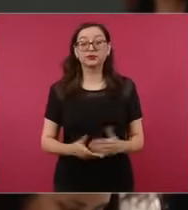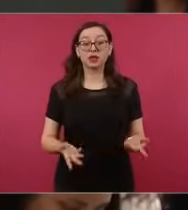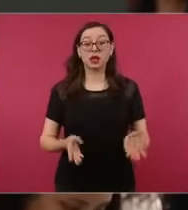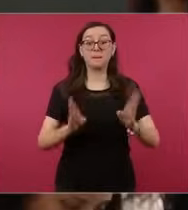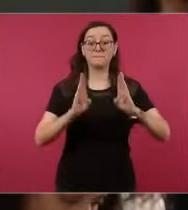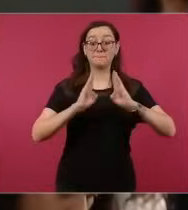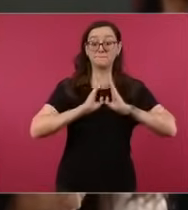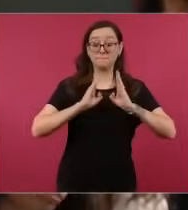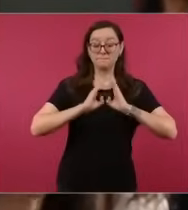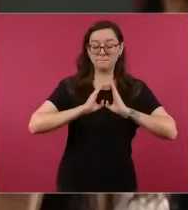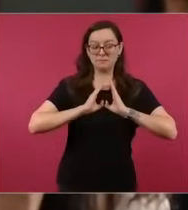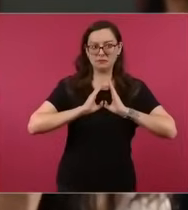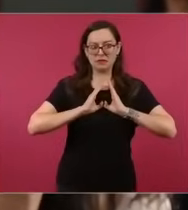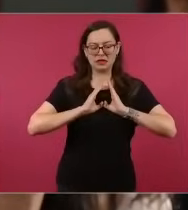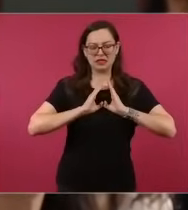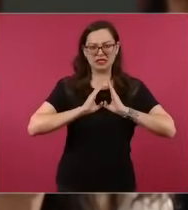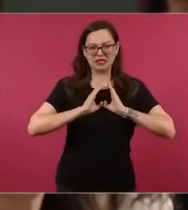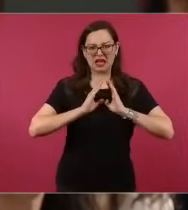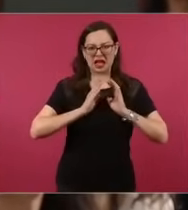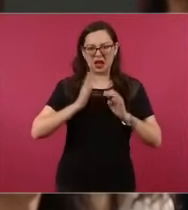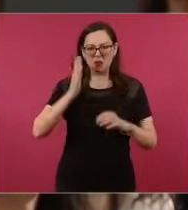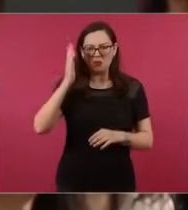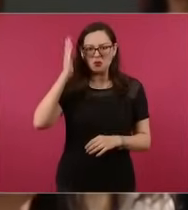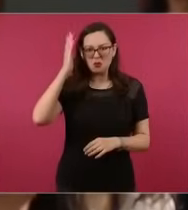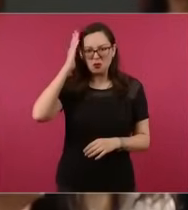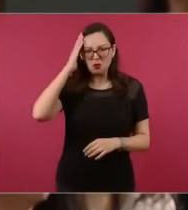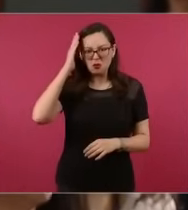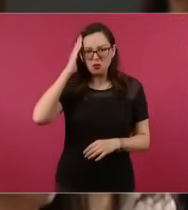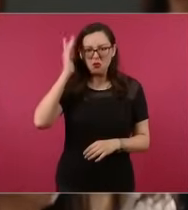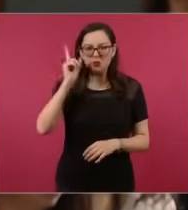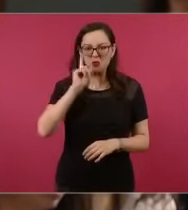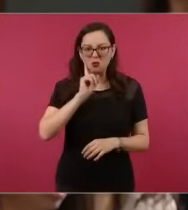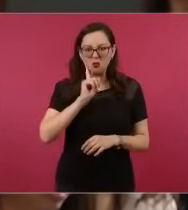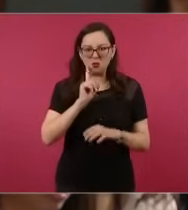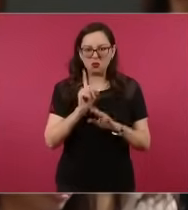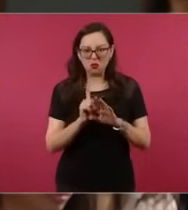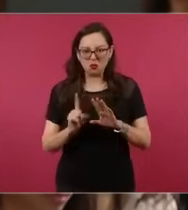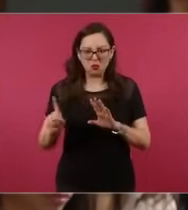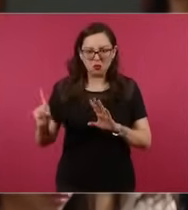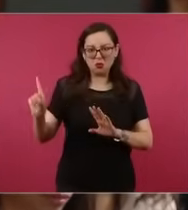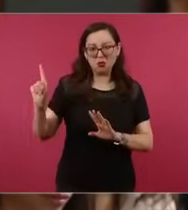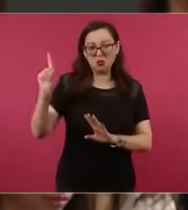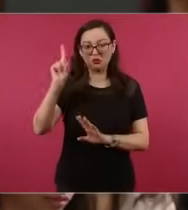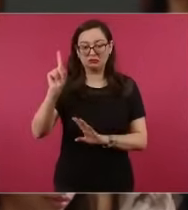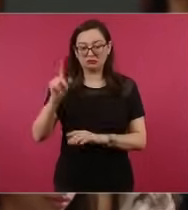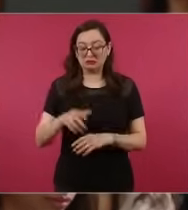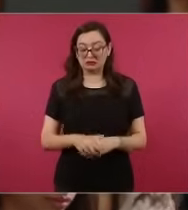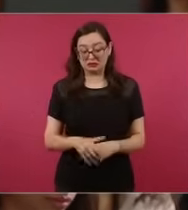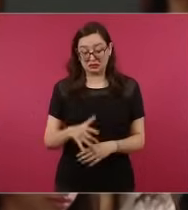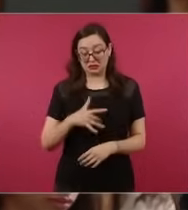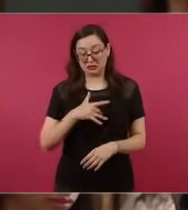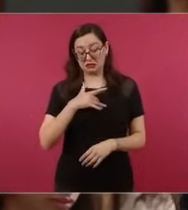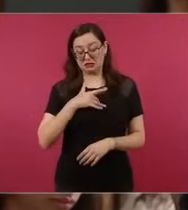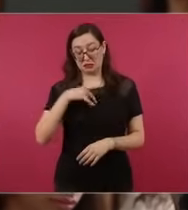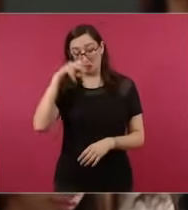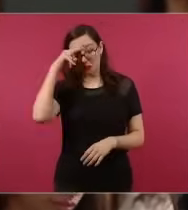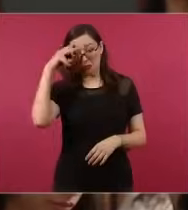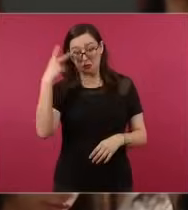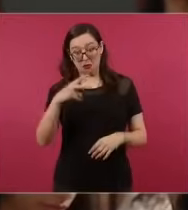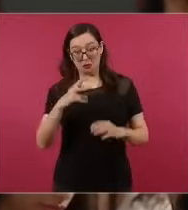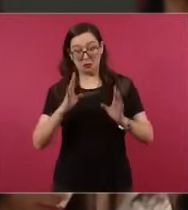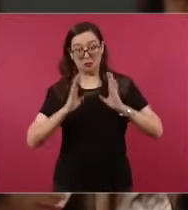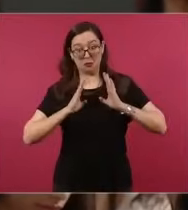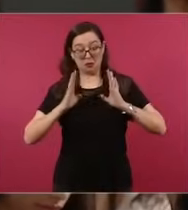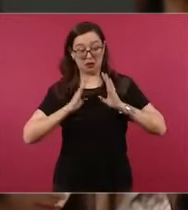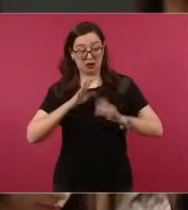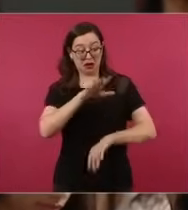una comandante supremo mujer? Y dice: los generales mexicanos, en especial los generales de división, tienen claro que